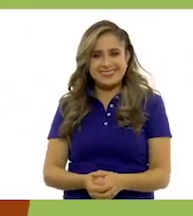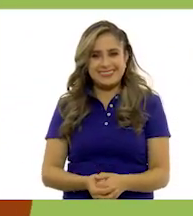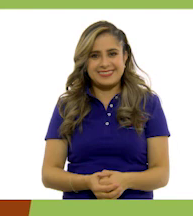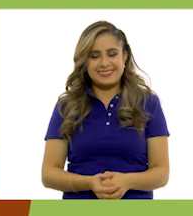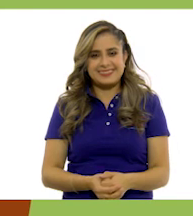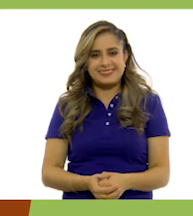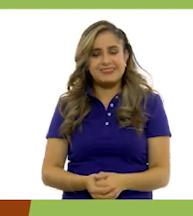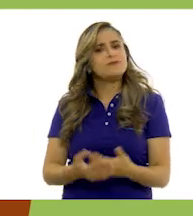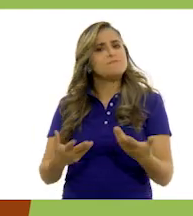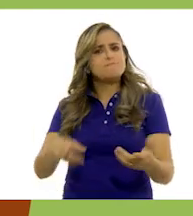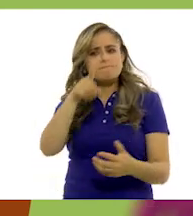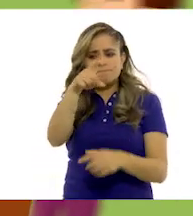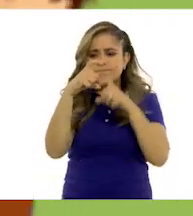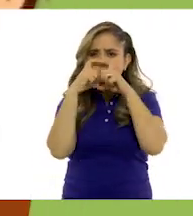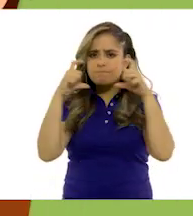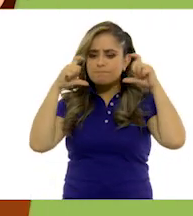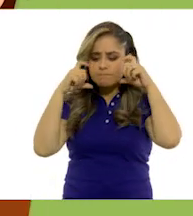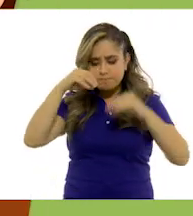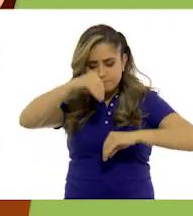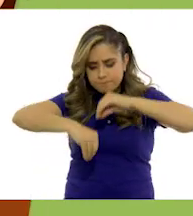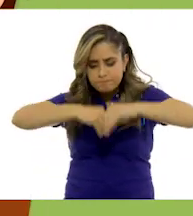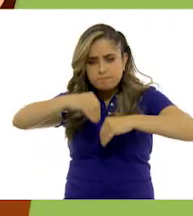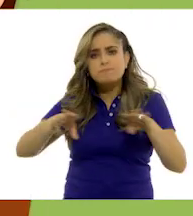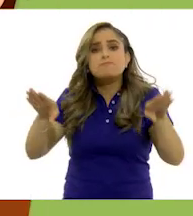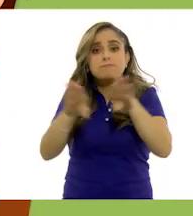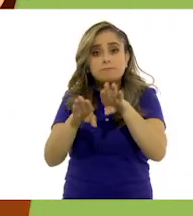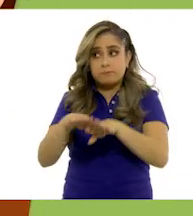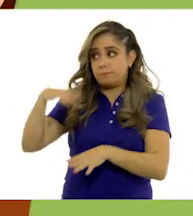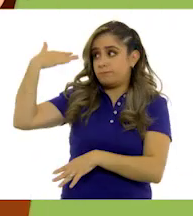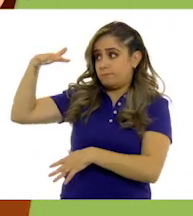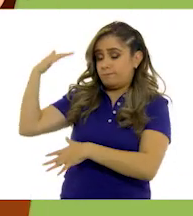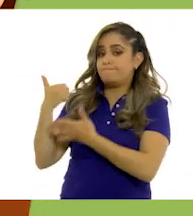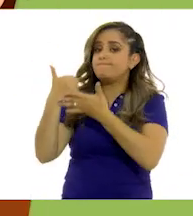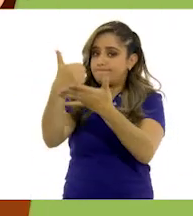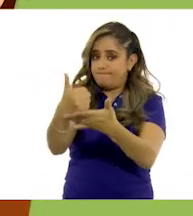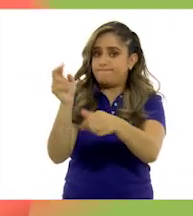Te enseñaremos cómo armar un cubrebocas con ayuda de un adulto.